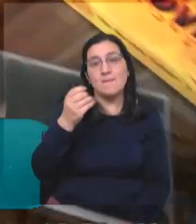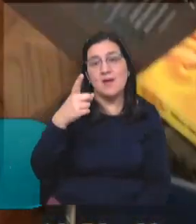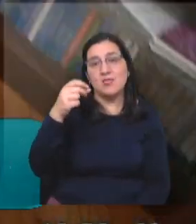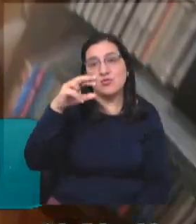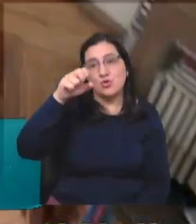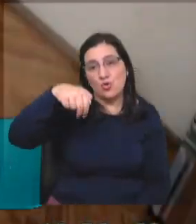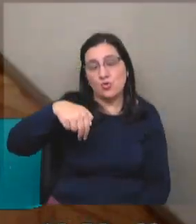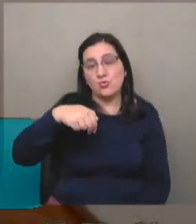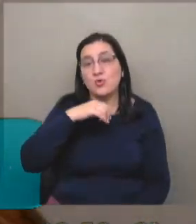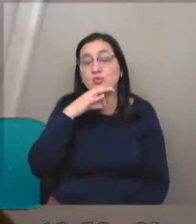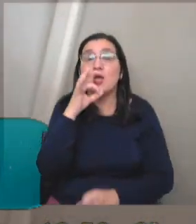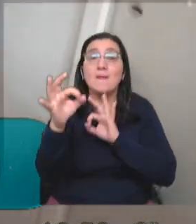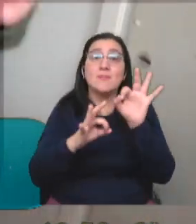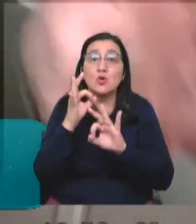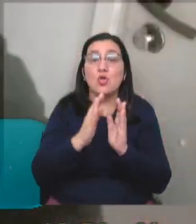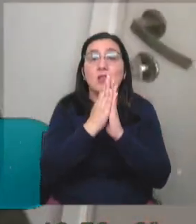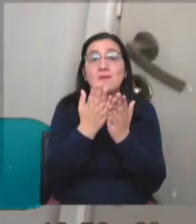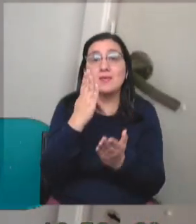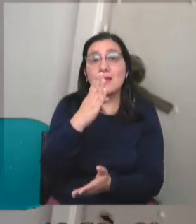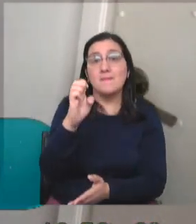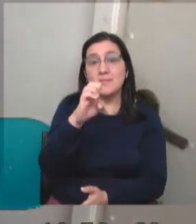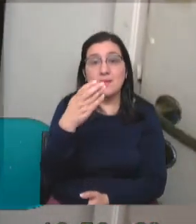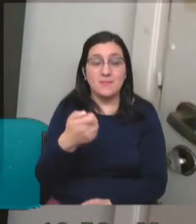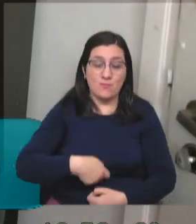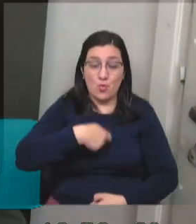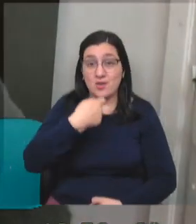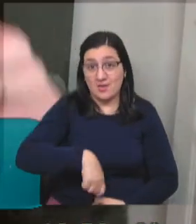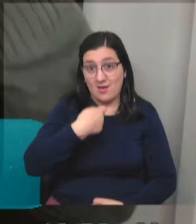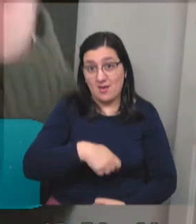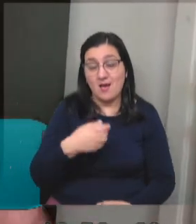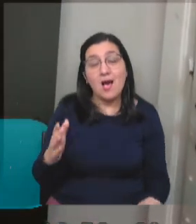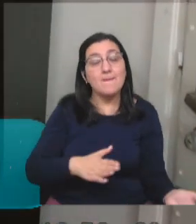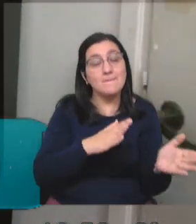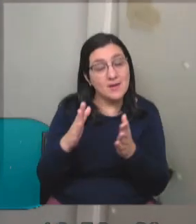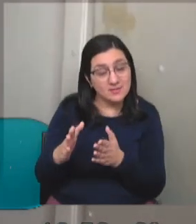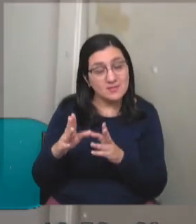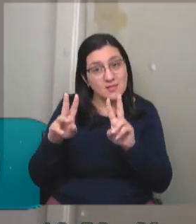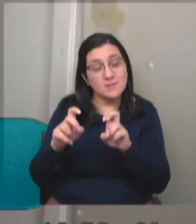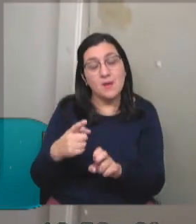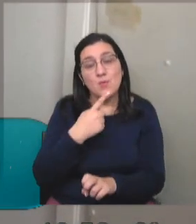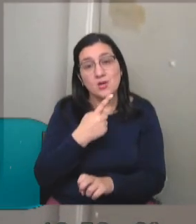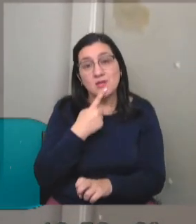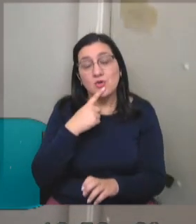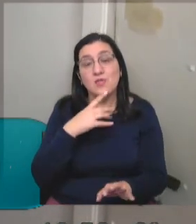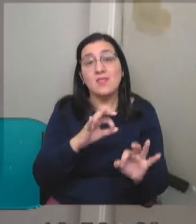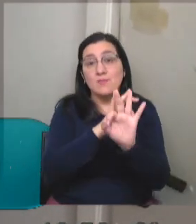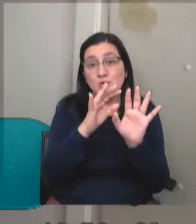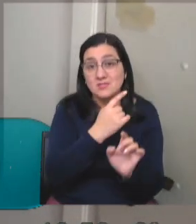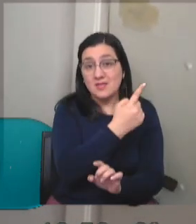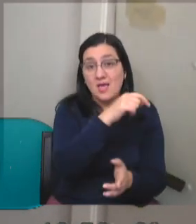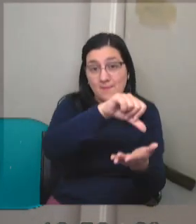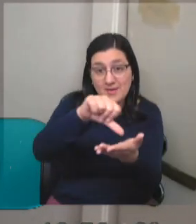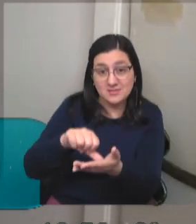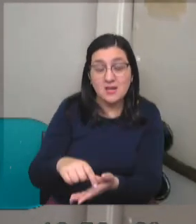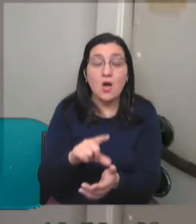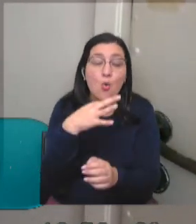desmenuzar el libro de Pepe y todo eso más allá de las coyunturas y de las cuestiones políticas y de la Democracia que reina en cada país con los cambios la